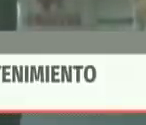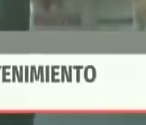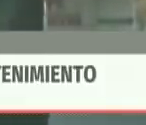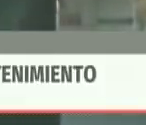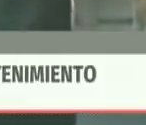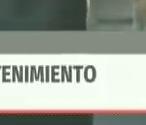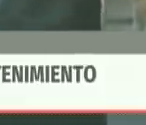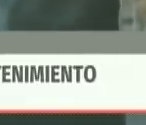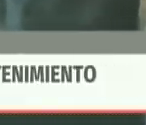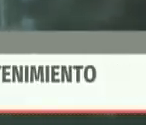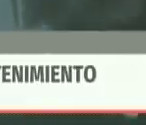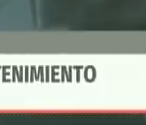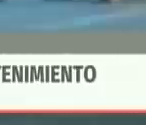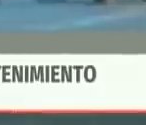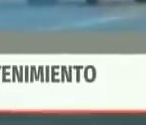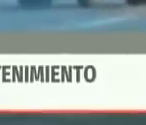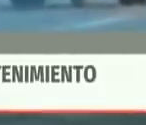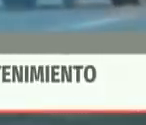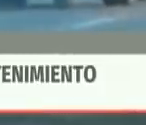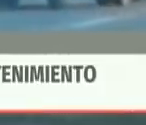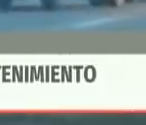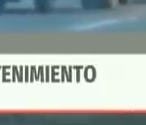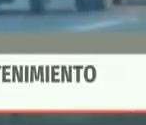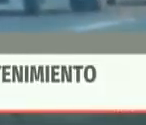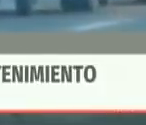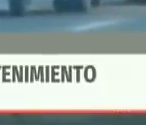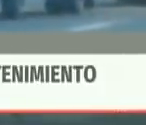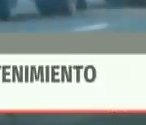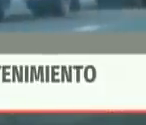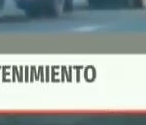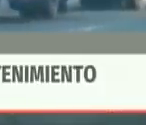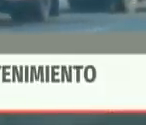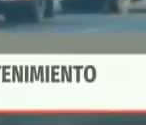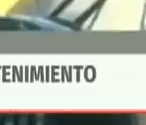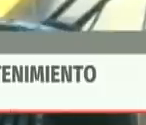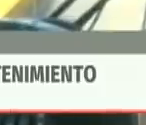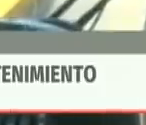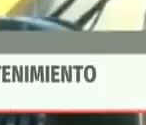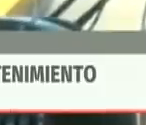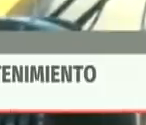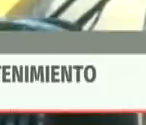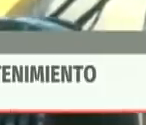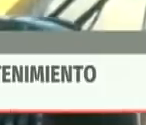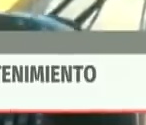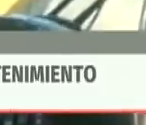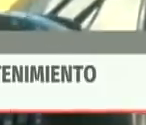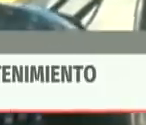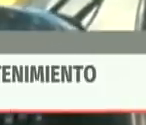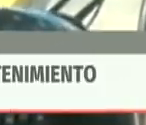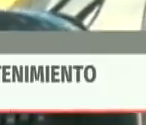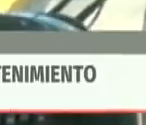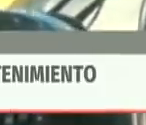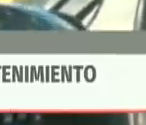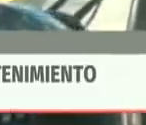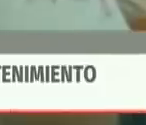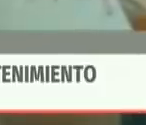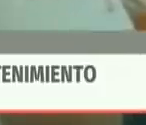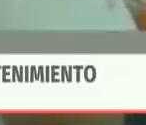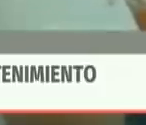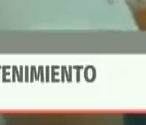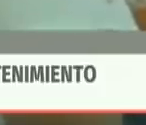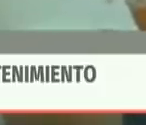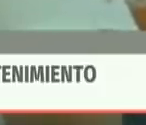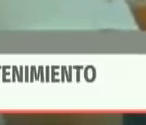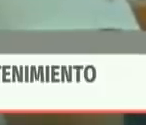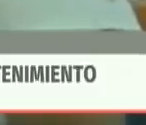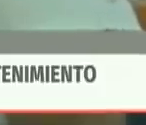encuentran en su casa. Sale una persona a hacer los mercados, a hacer sus compras y se están cumpliendo